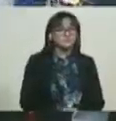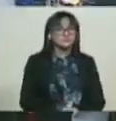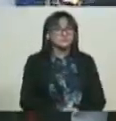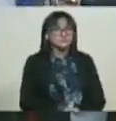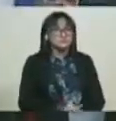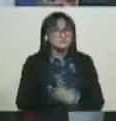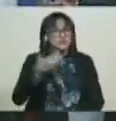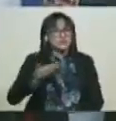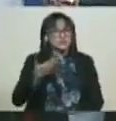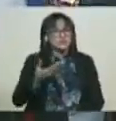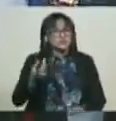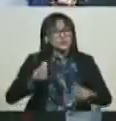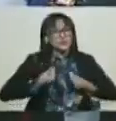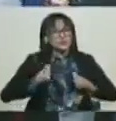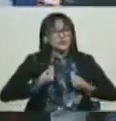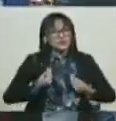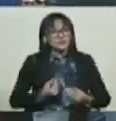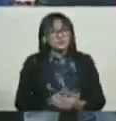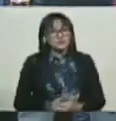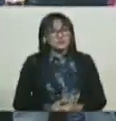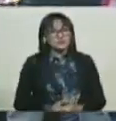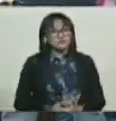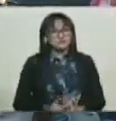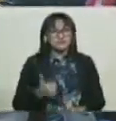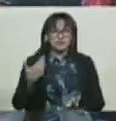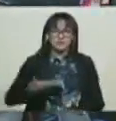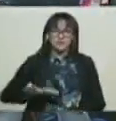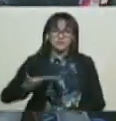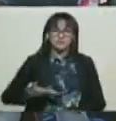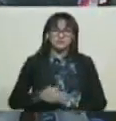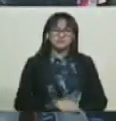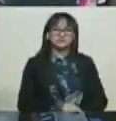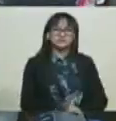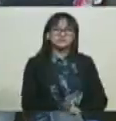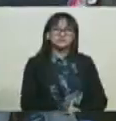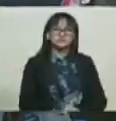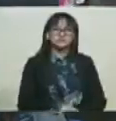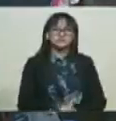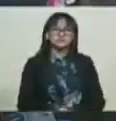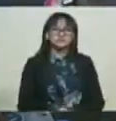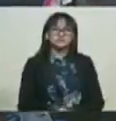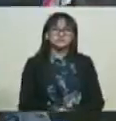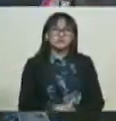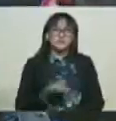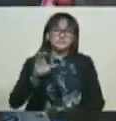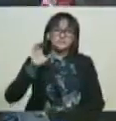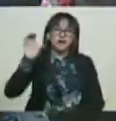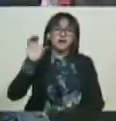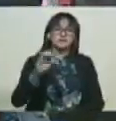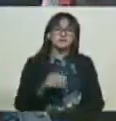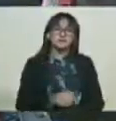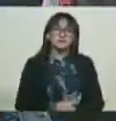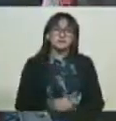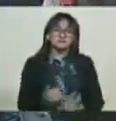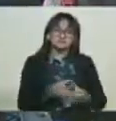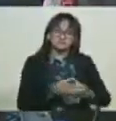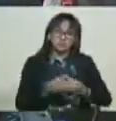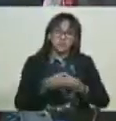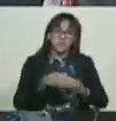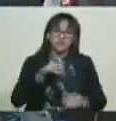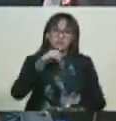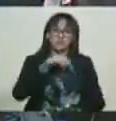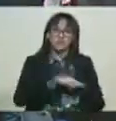de su vida me importa el destino de nuestra amada patria como un gran colectivo de la